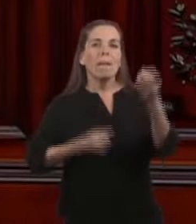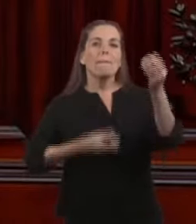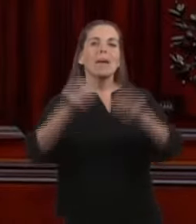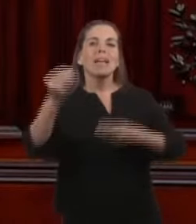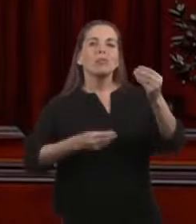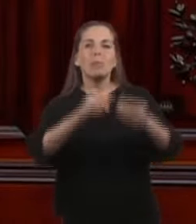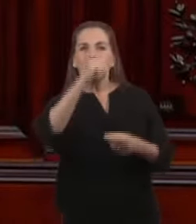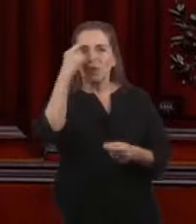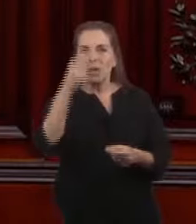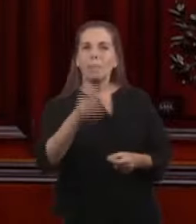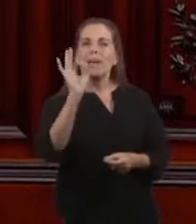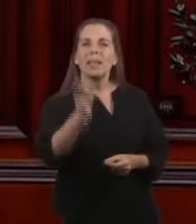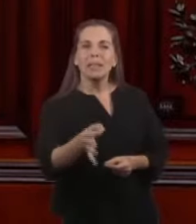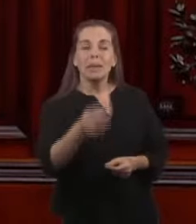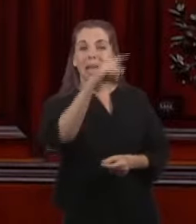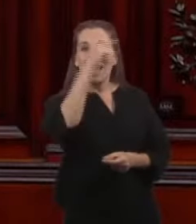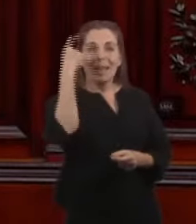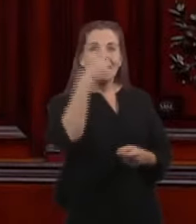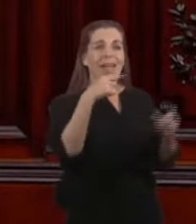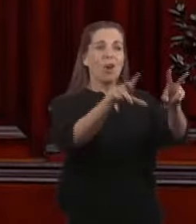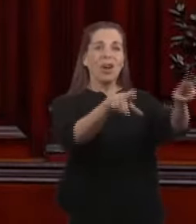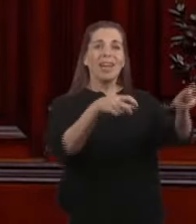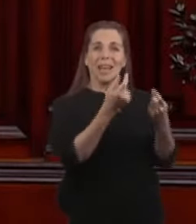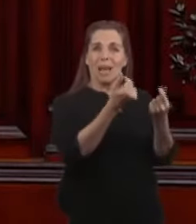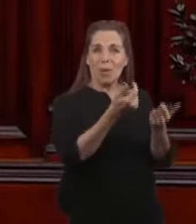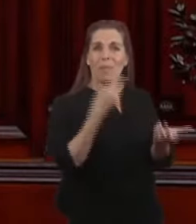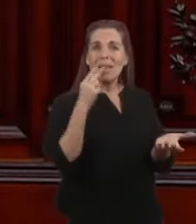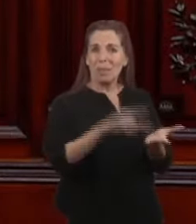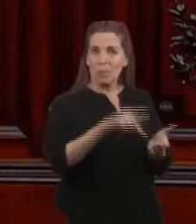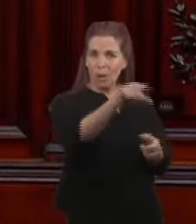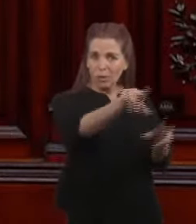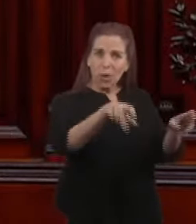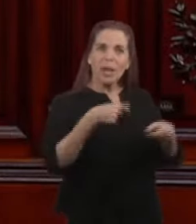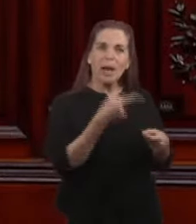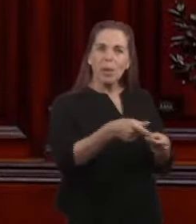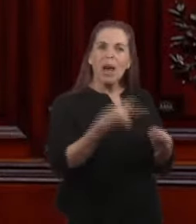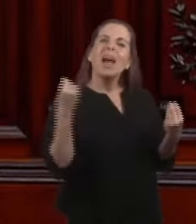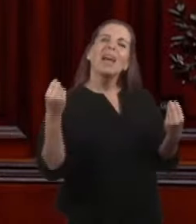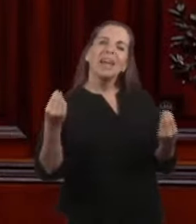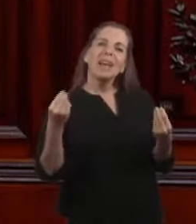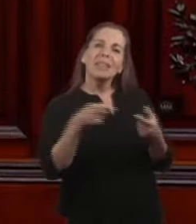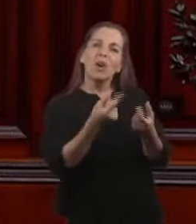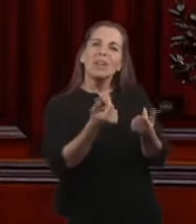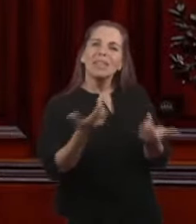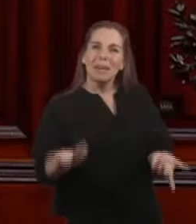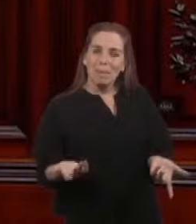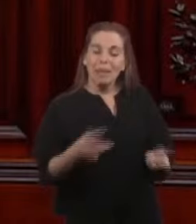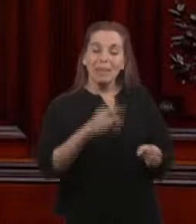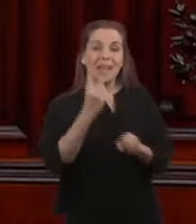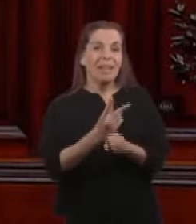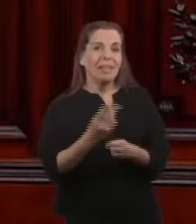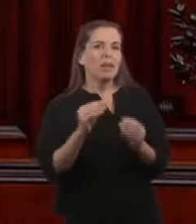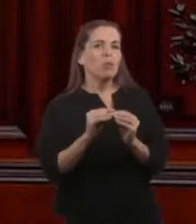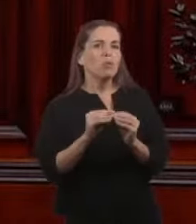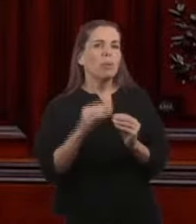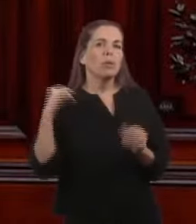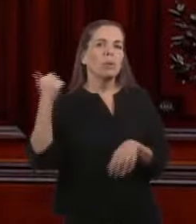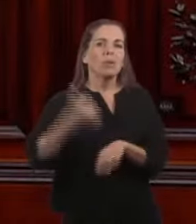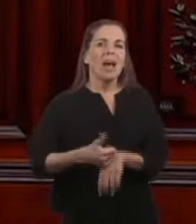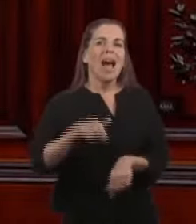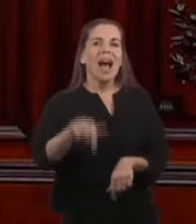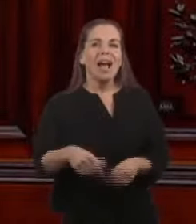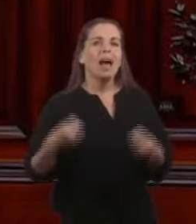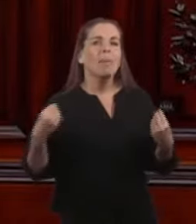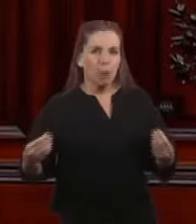hace el estado con el dinero de los pagadores de impuestos la segunda razón por la cual me estoy and hoy aquí es porque